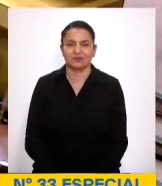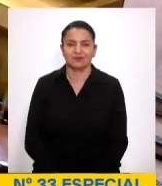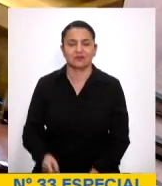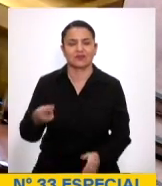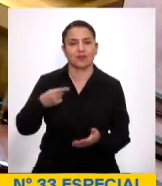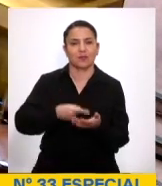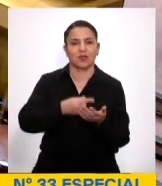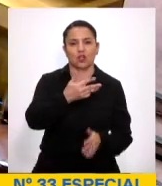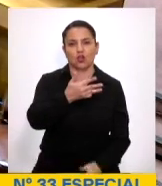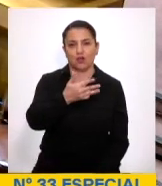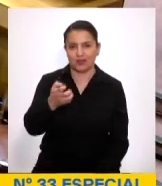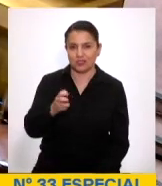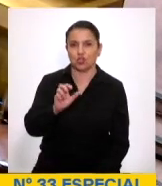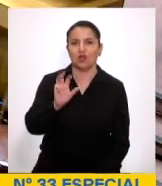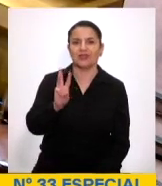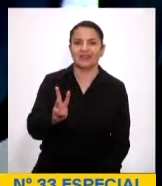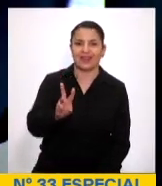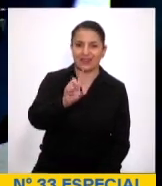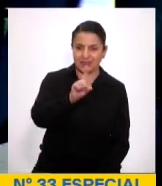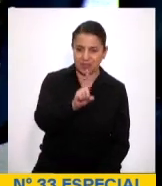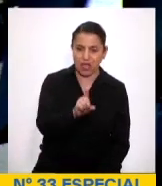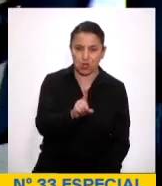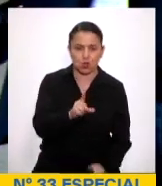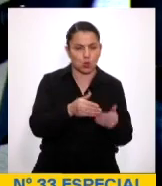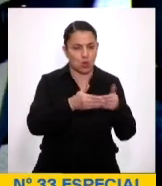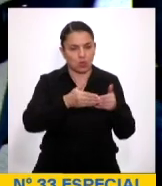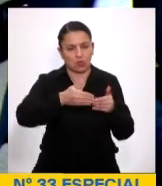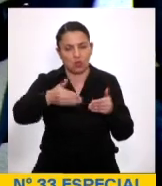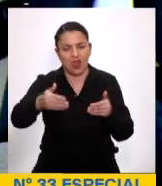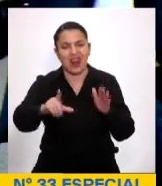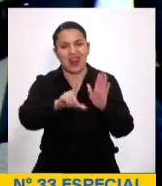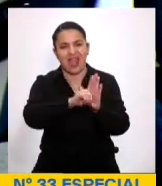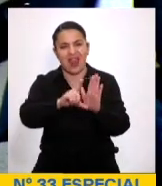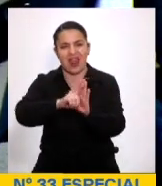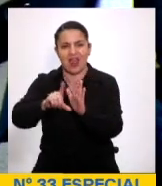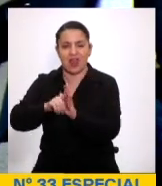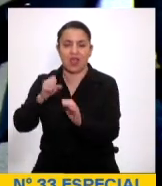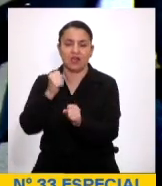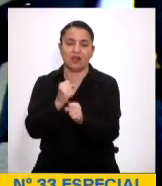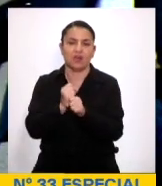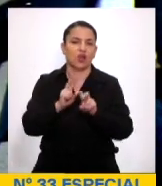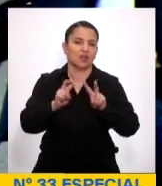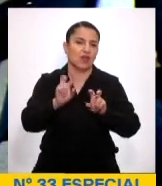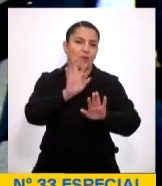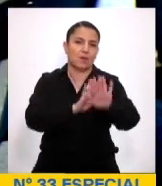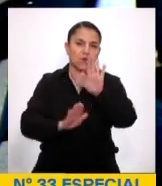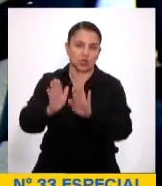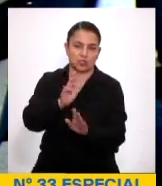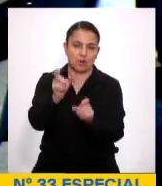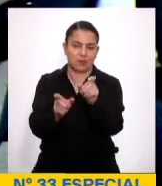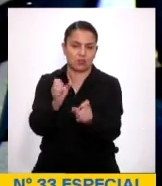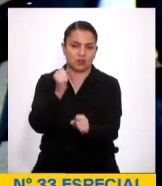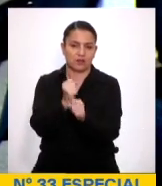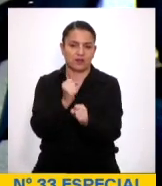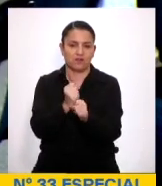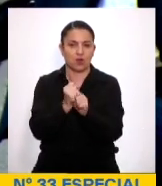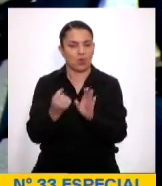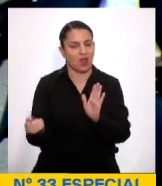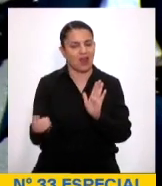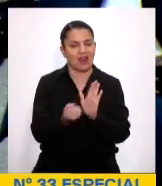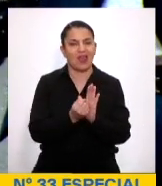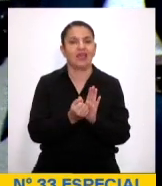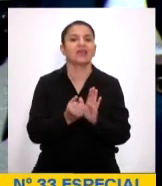1931 a la posteridad se han dictado numerosas leyes laborales en el ámbito de la protección de los trabajadores marca unito la ley